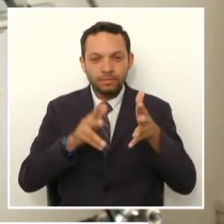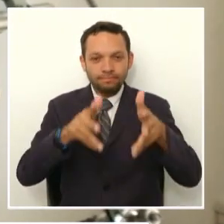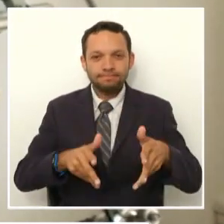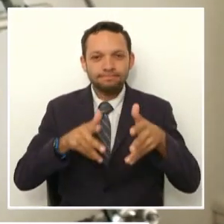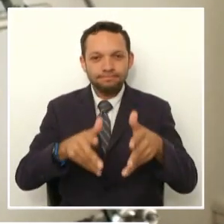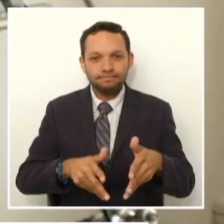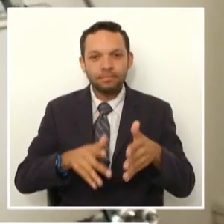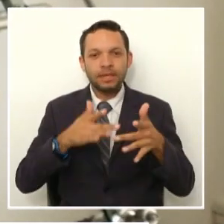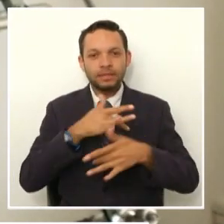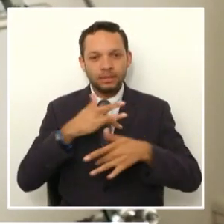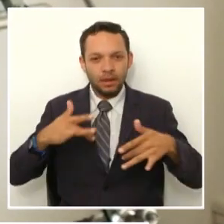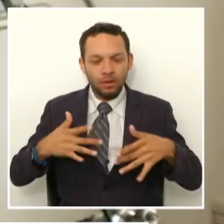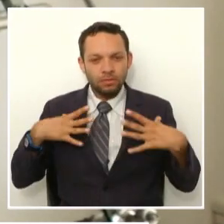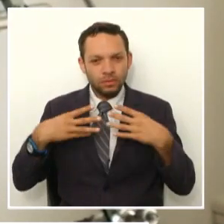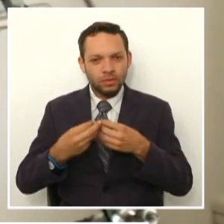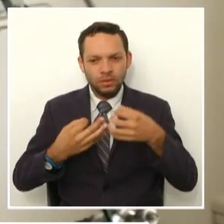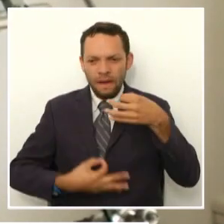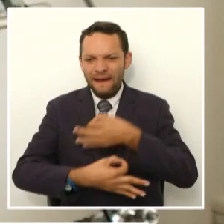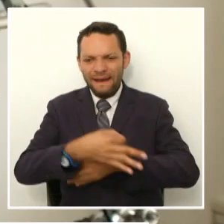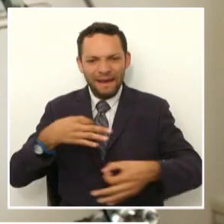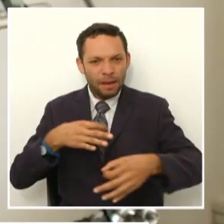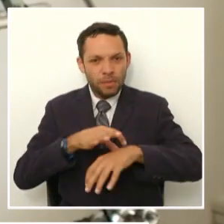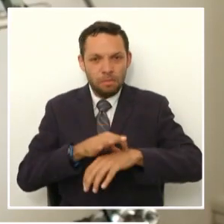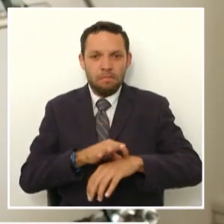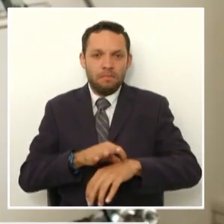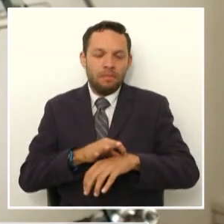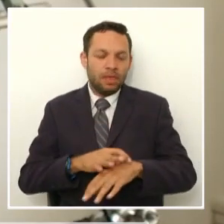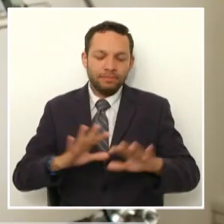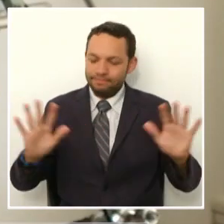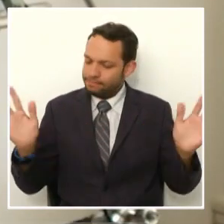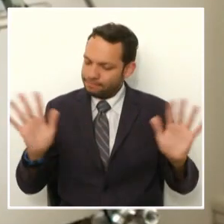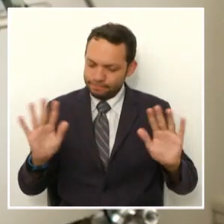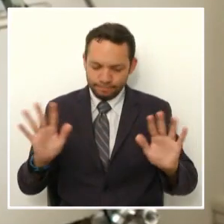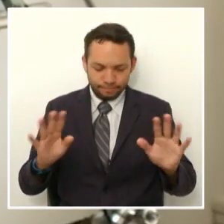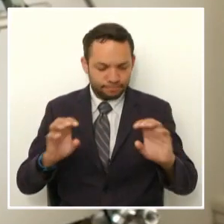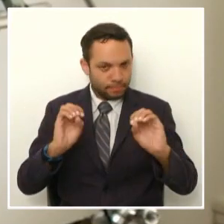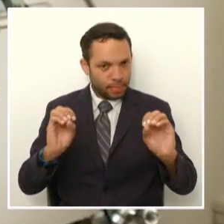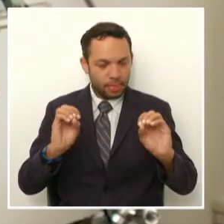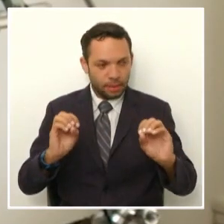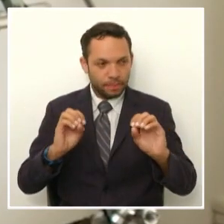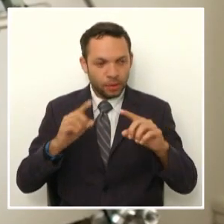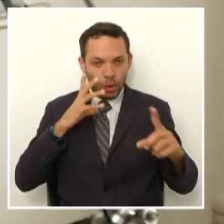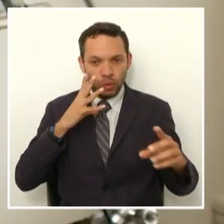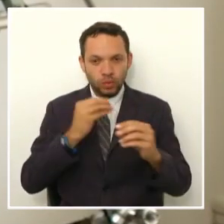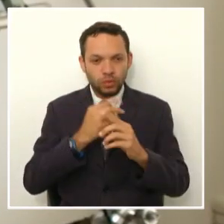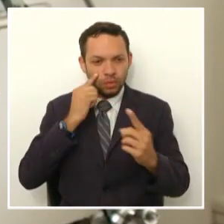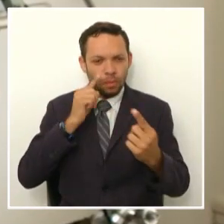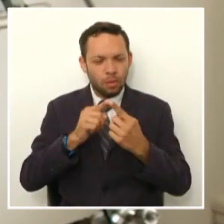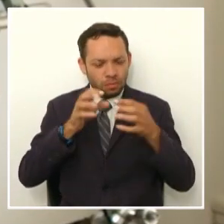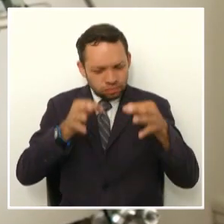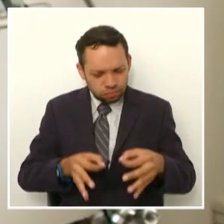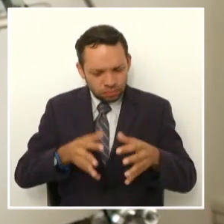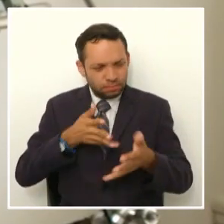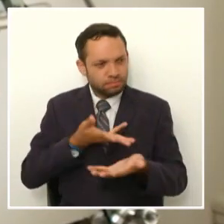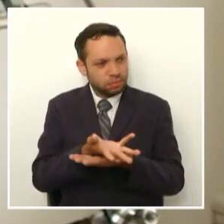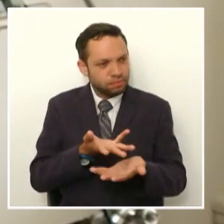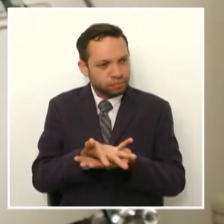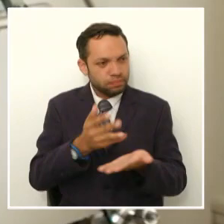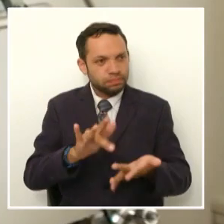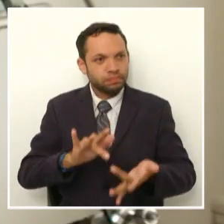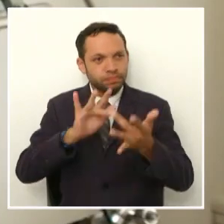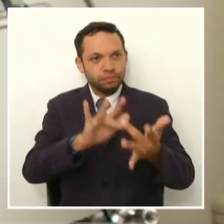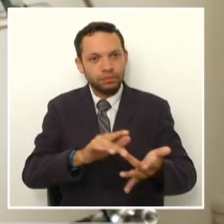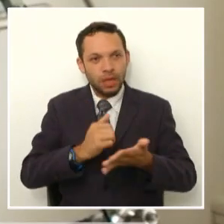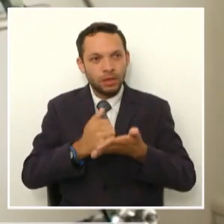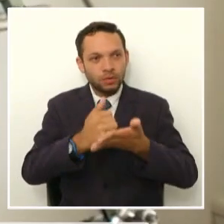este programa no pretende reemplazar una consulta médica, no es un programa de medicina alternativa ni de naturismo. Este es un